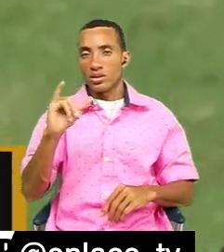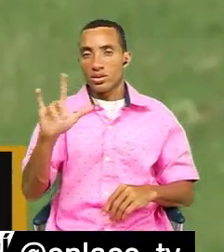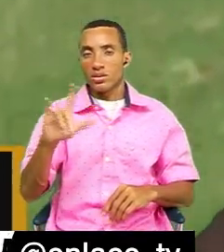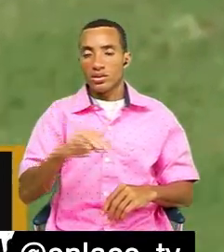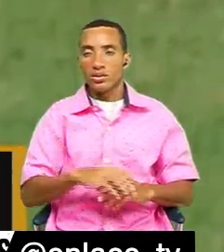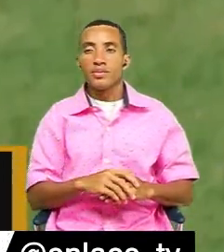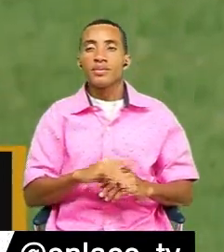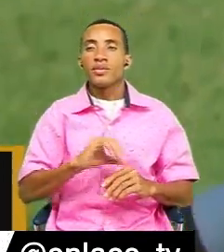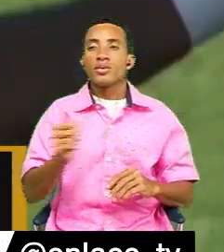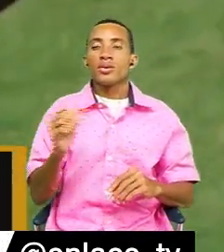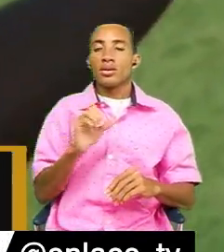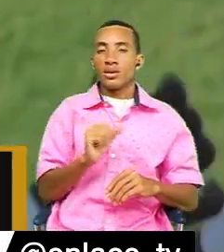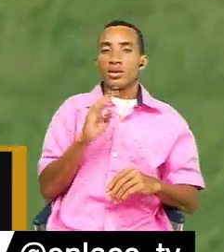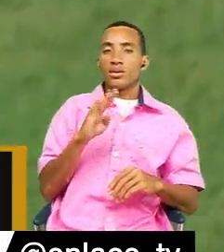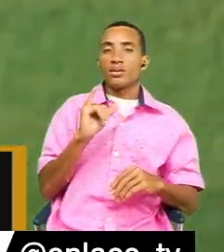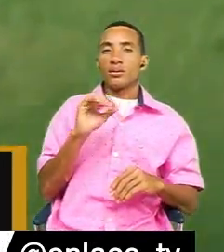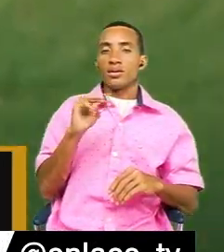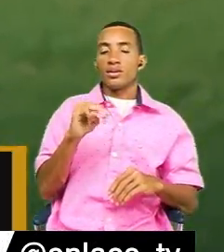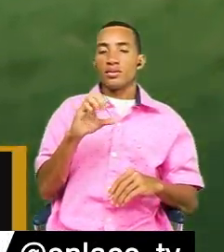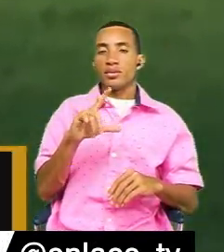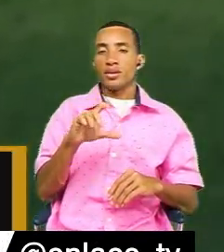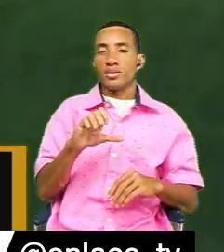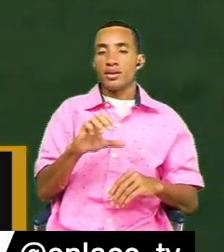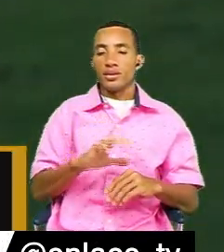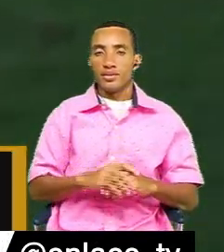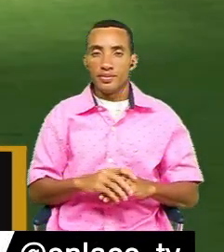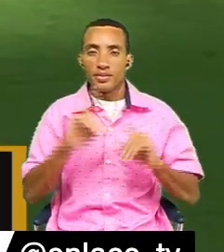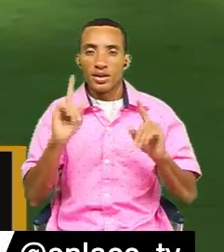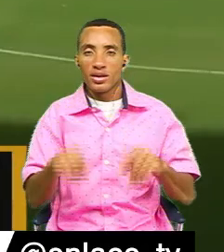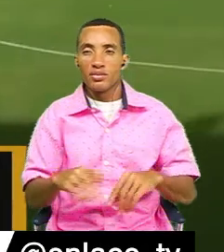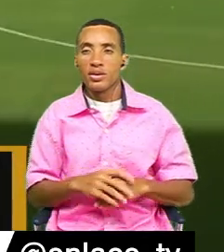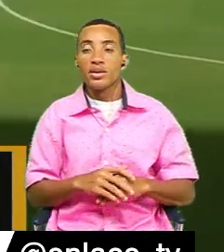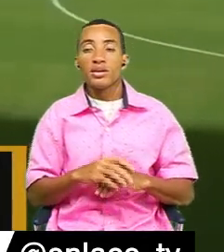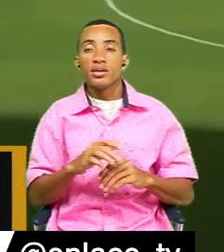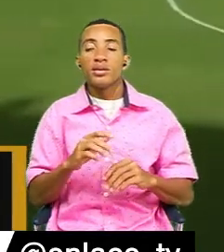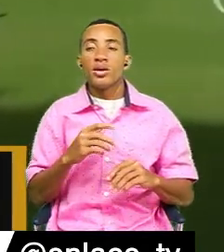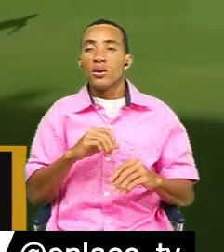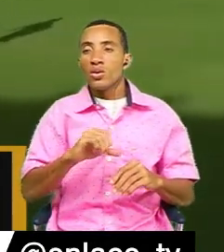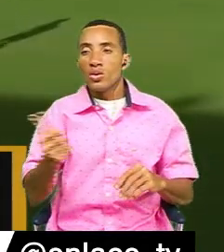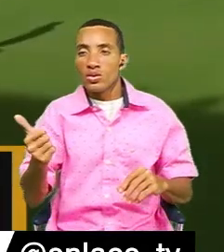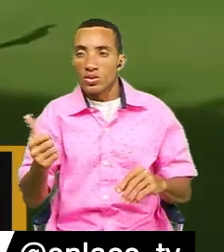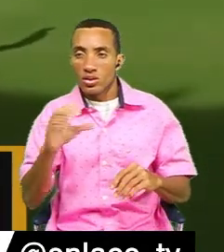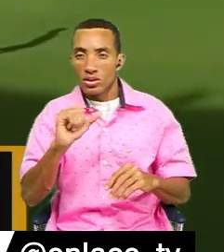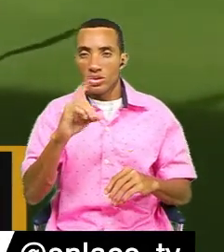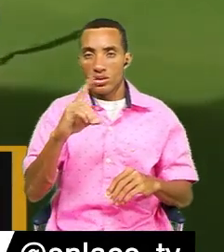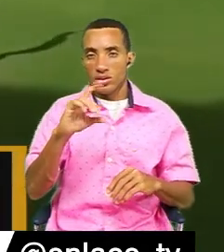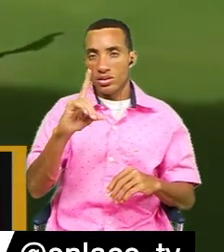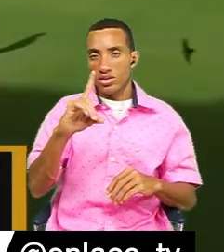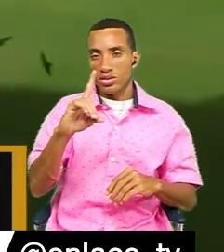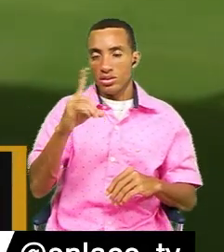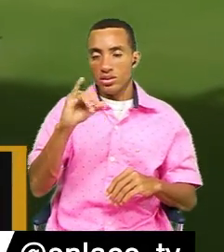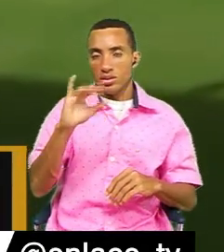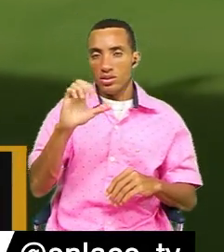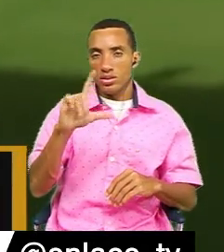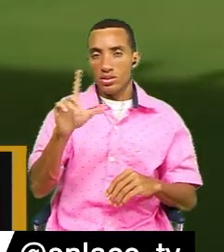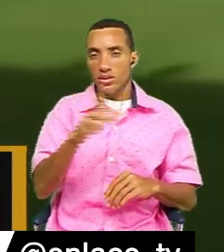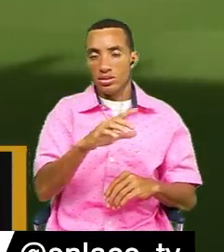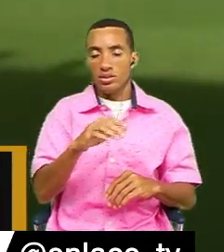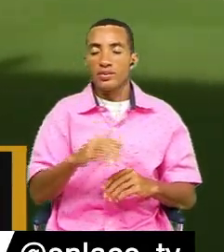a Abimelech Rivas. Como estuvieron los volantes ofensivos, estuvieron también el canalero Abdiel Arroyo. Esto se dio a